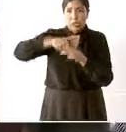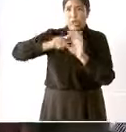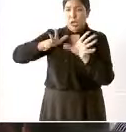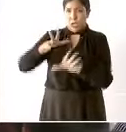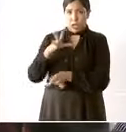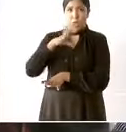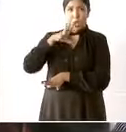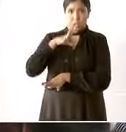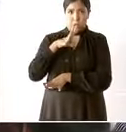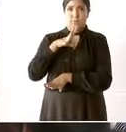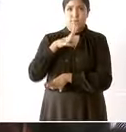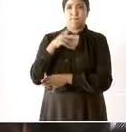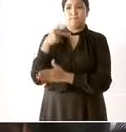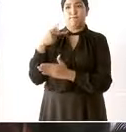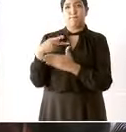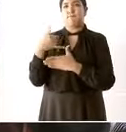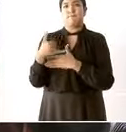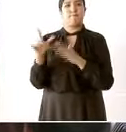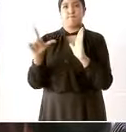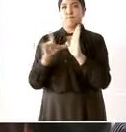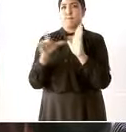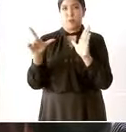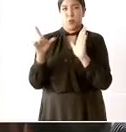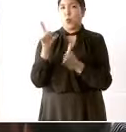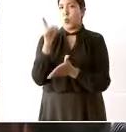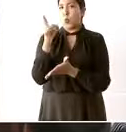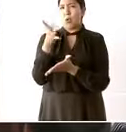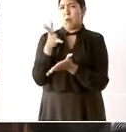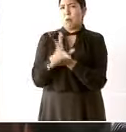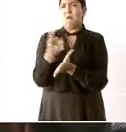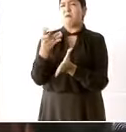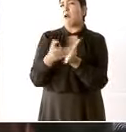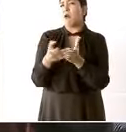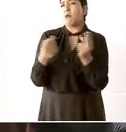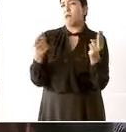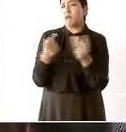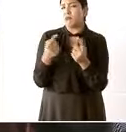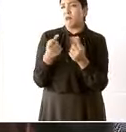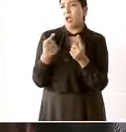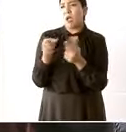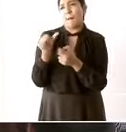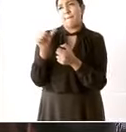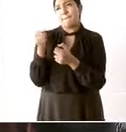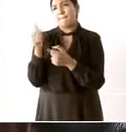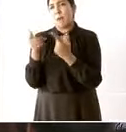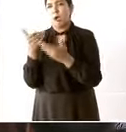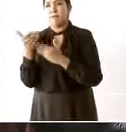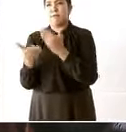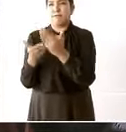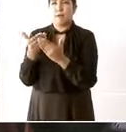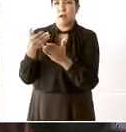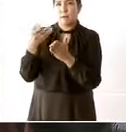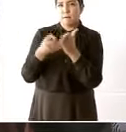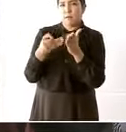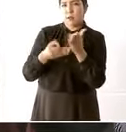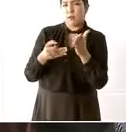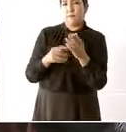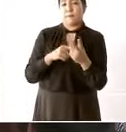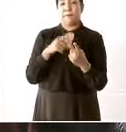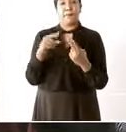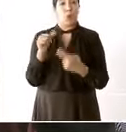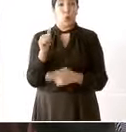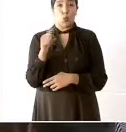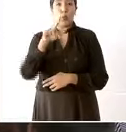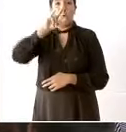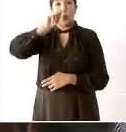meter el agua, entonces hay que hacer nada más estos proyectos para todos los demás servicios. El de Tejistepec también, ya